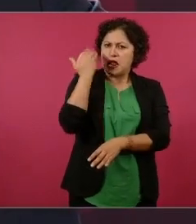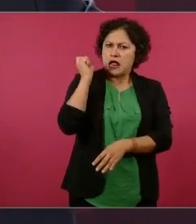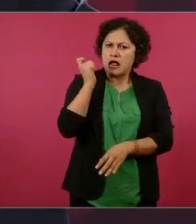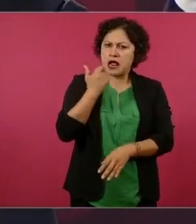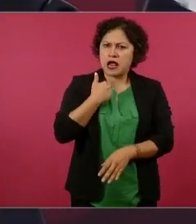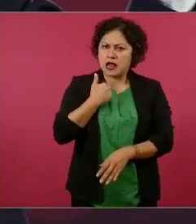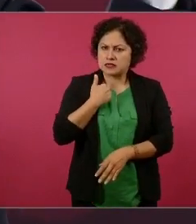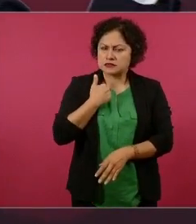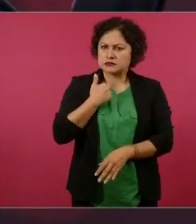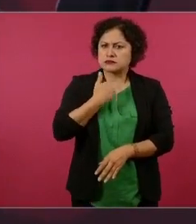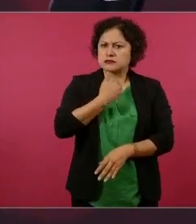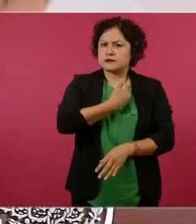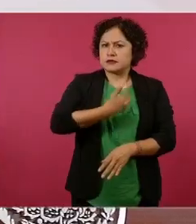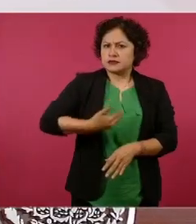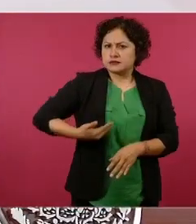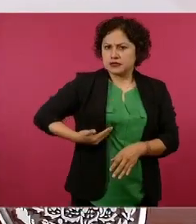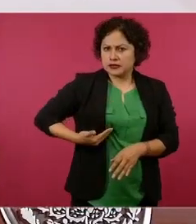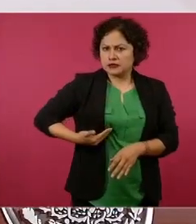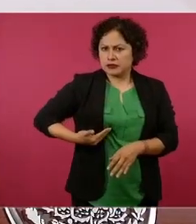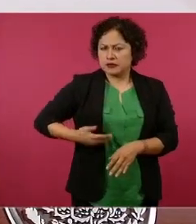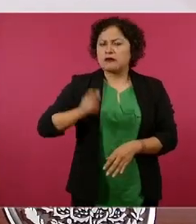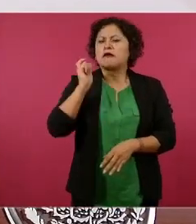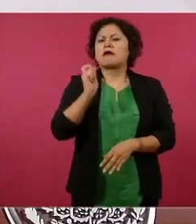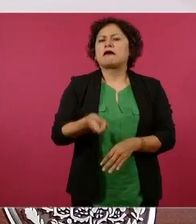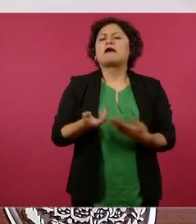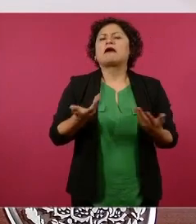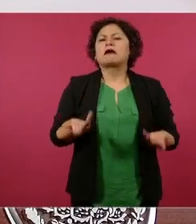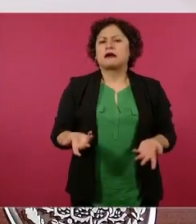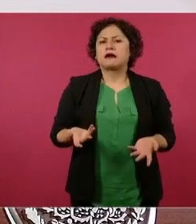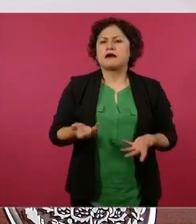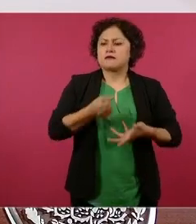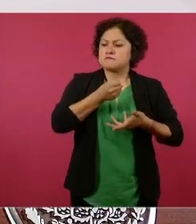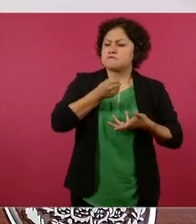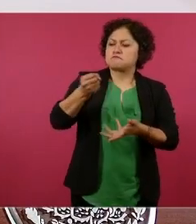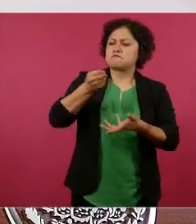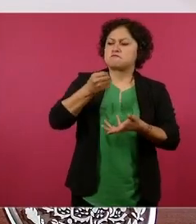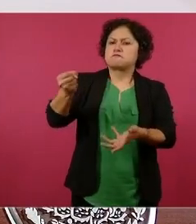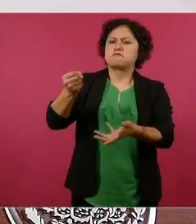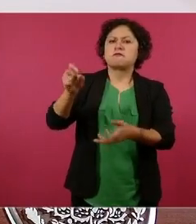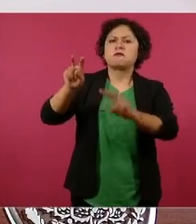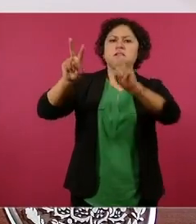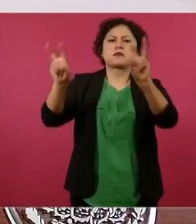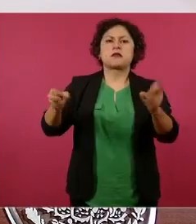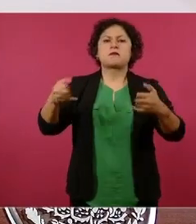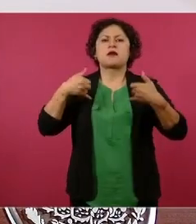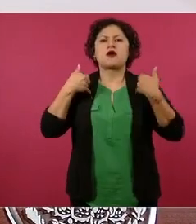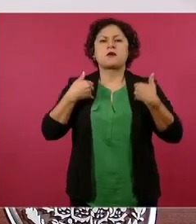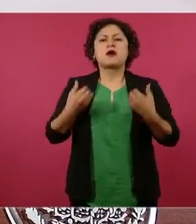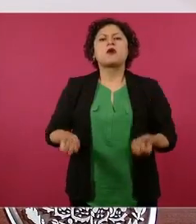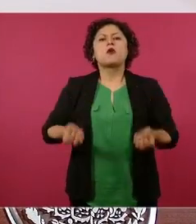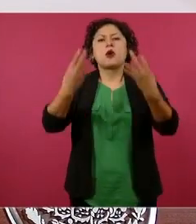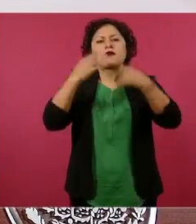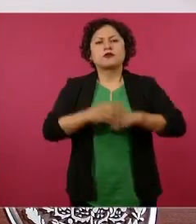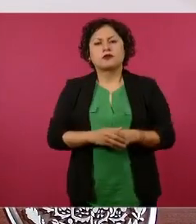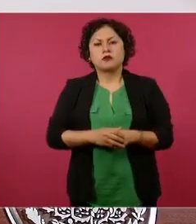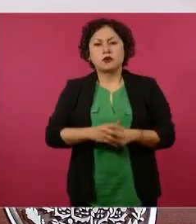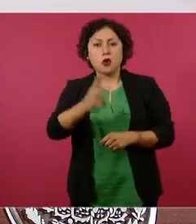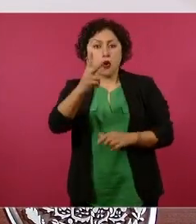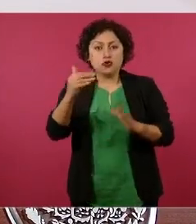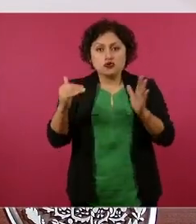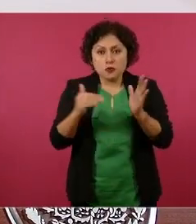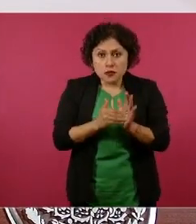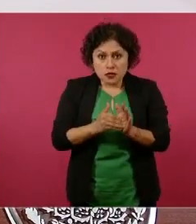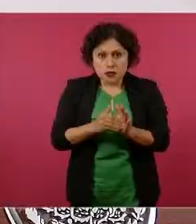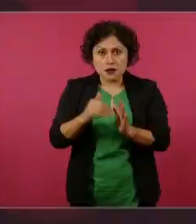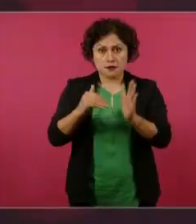cuando mucho, 8,000 millones a los jóvenes. Nosotros en becas